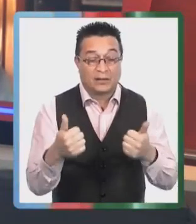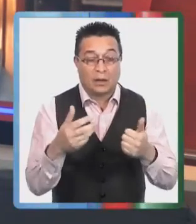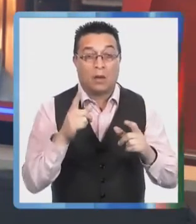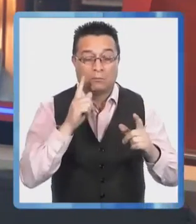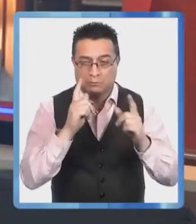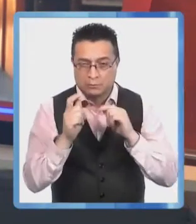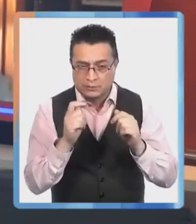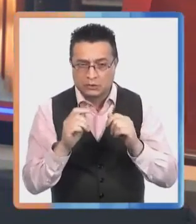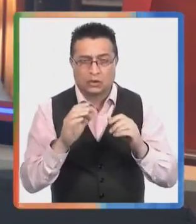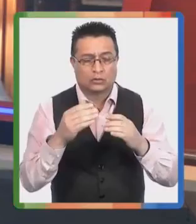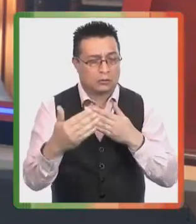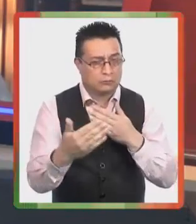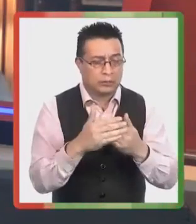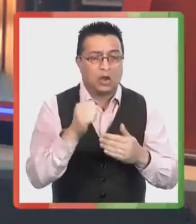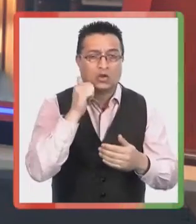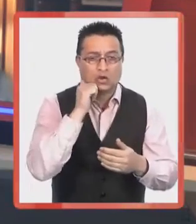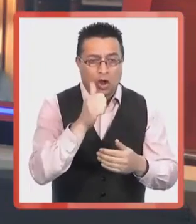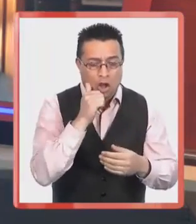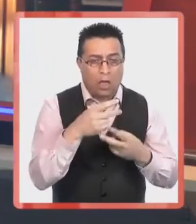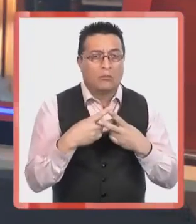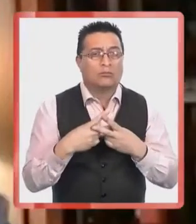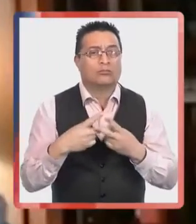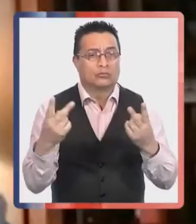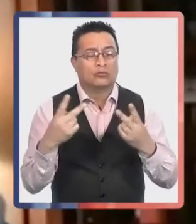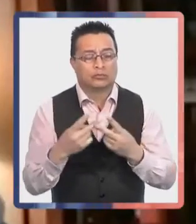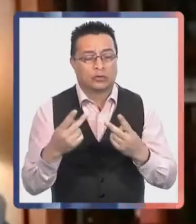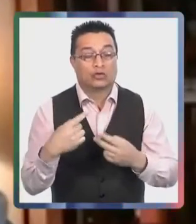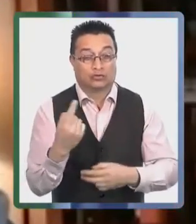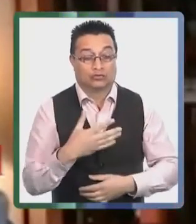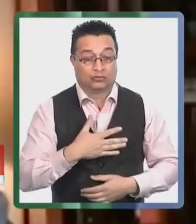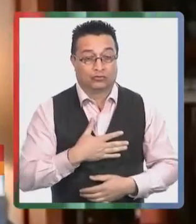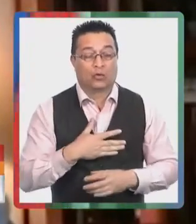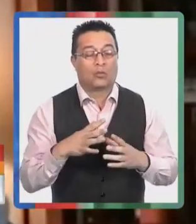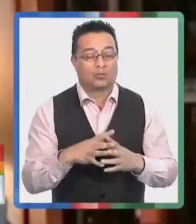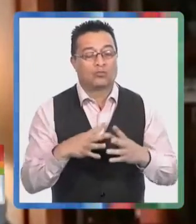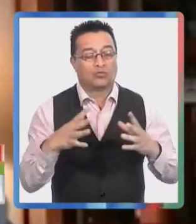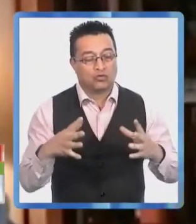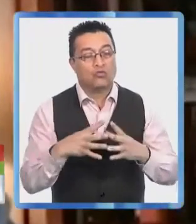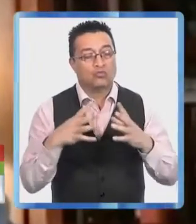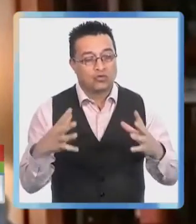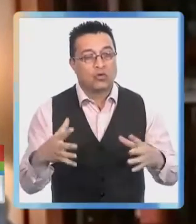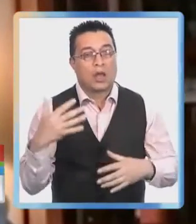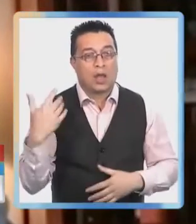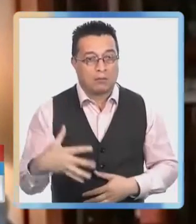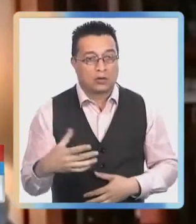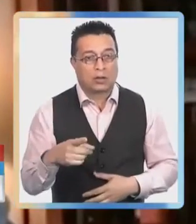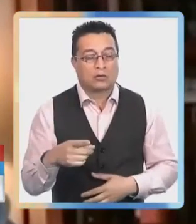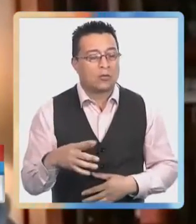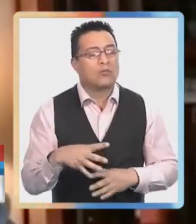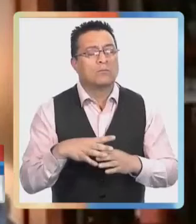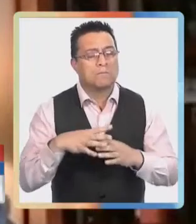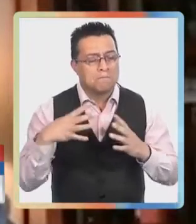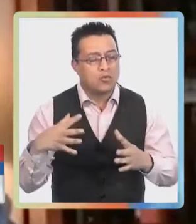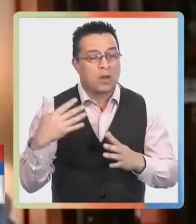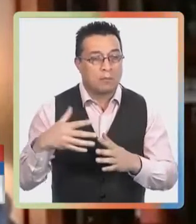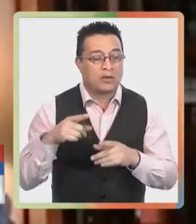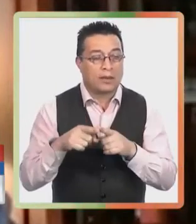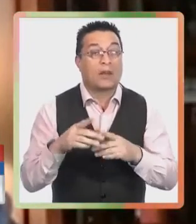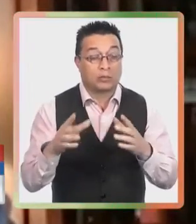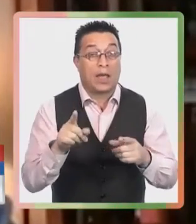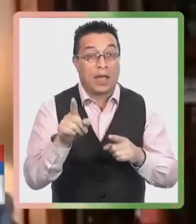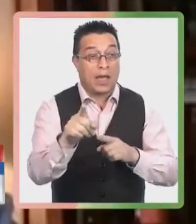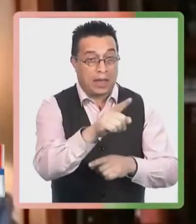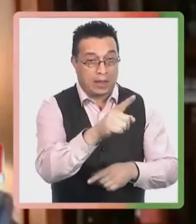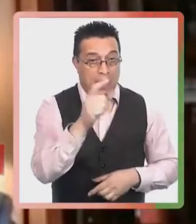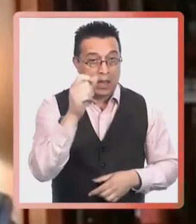la comunicación de riesgo, la comunicación diaria que hacíamos nosotros, también fue muy, muy importante. Fue fundamental, porque